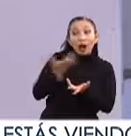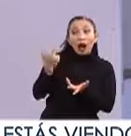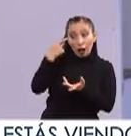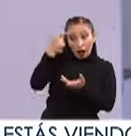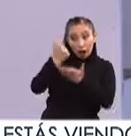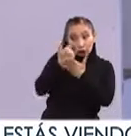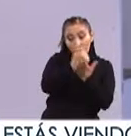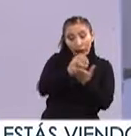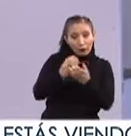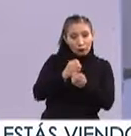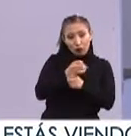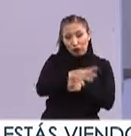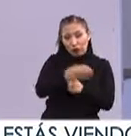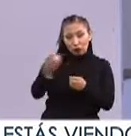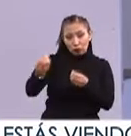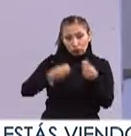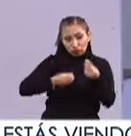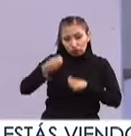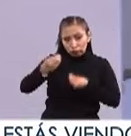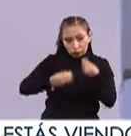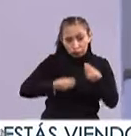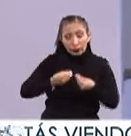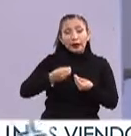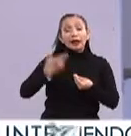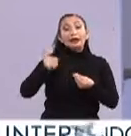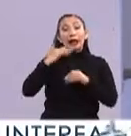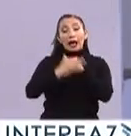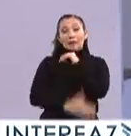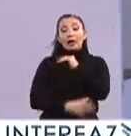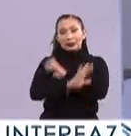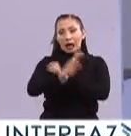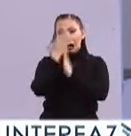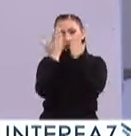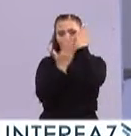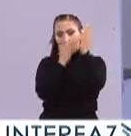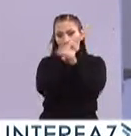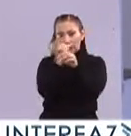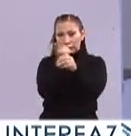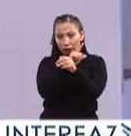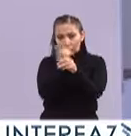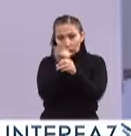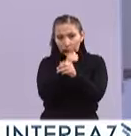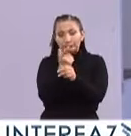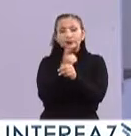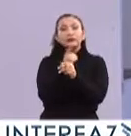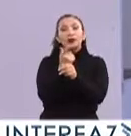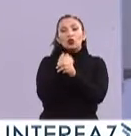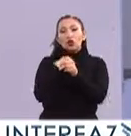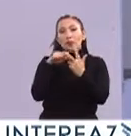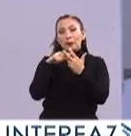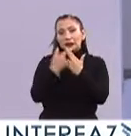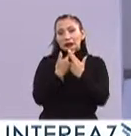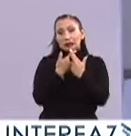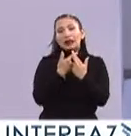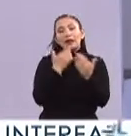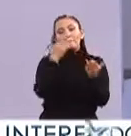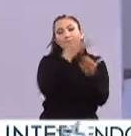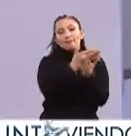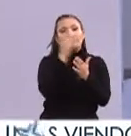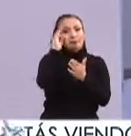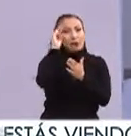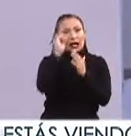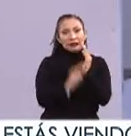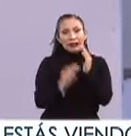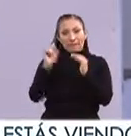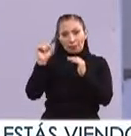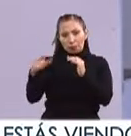facilitar esa información. Y en este caso, terminando la carrera, cuando empecé a estudiar la maestría